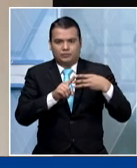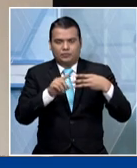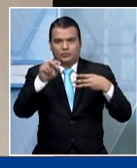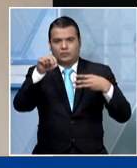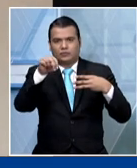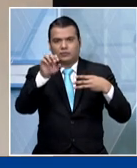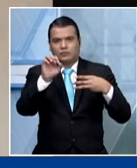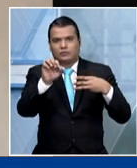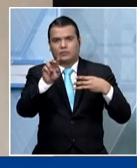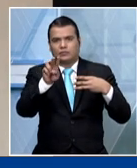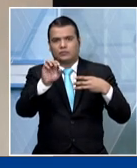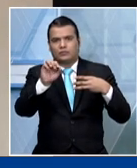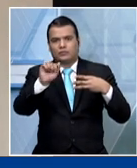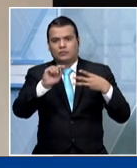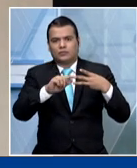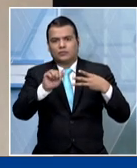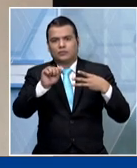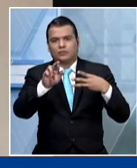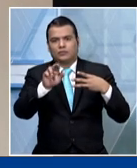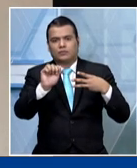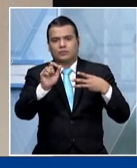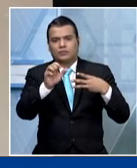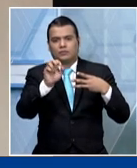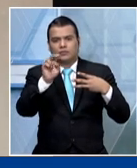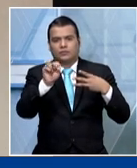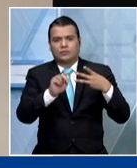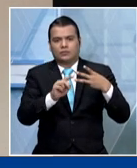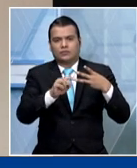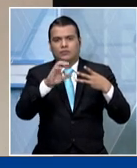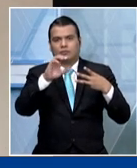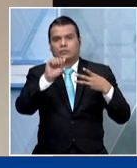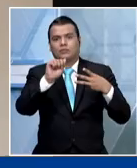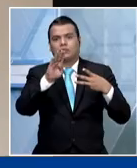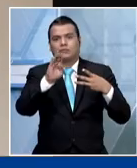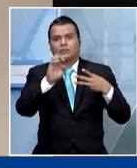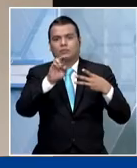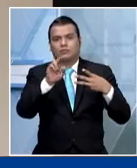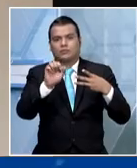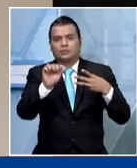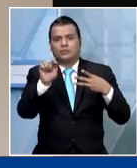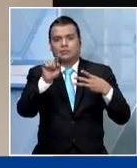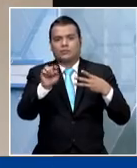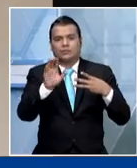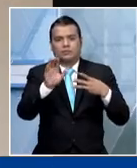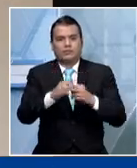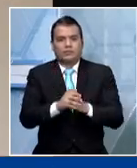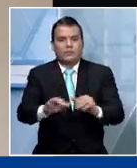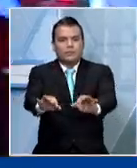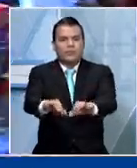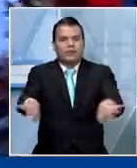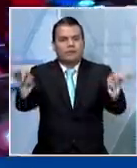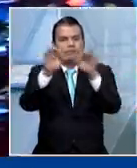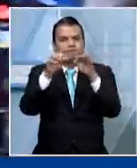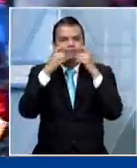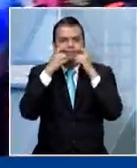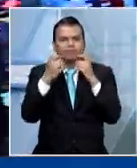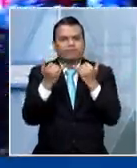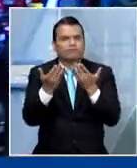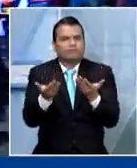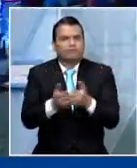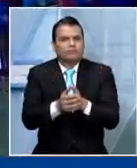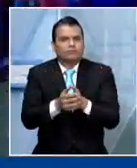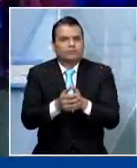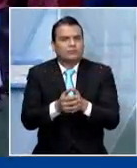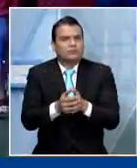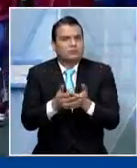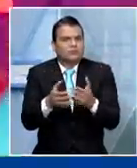Novoa, Malagón y Cabeza, que están entrenando con nosotros, esa fuente de forma. Lo más importante es conservar